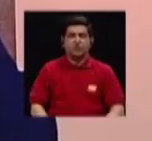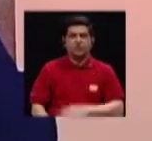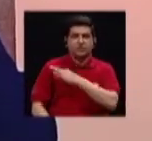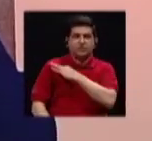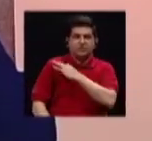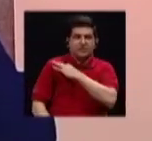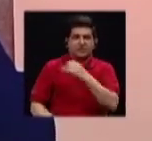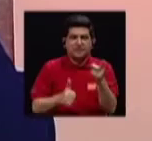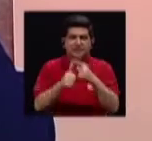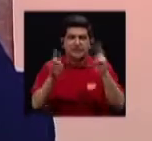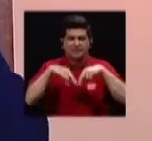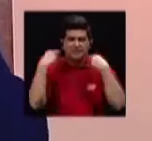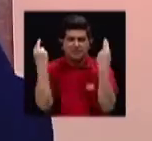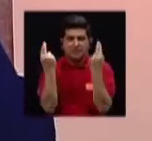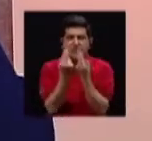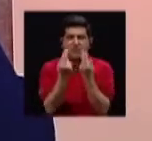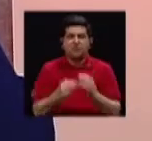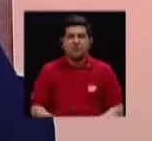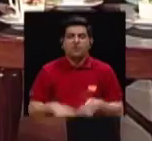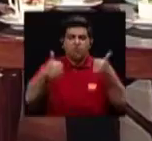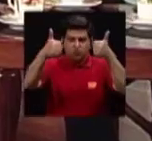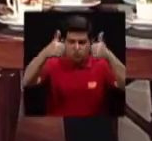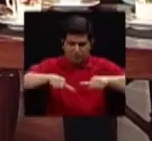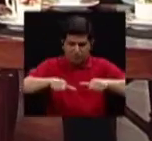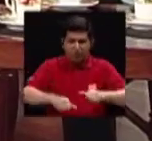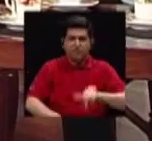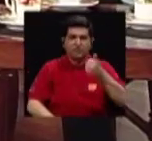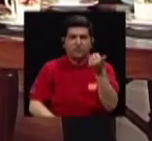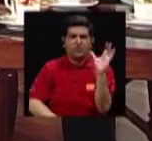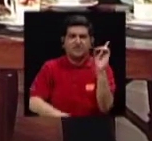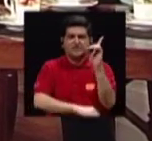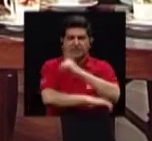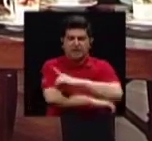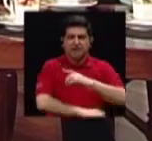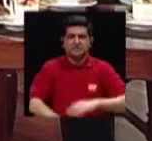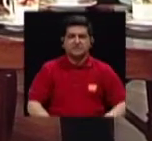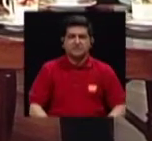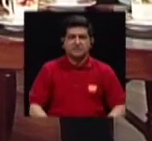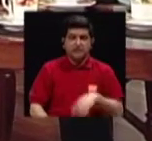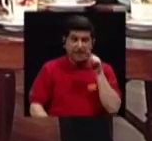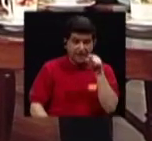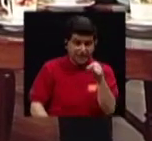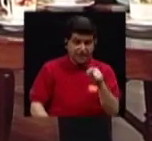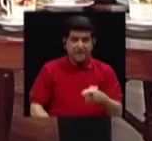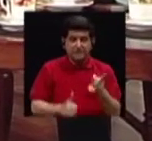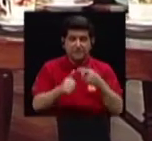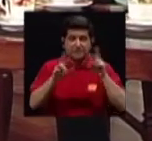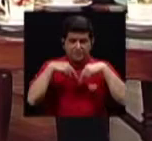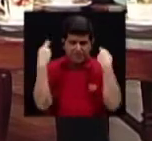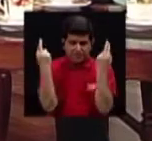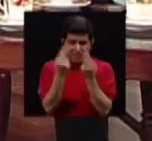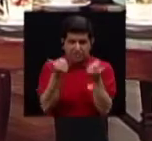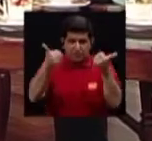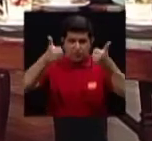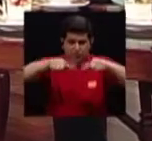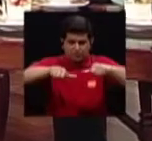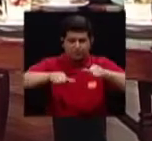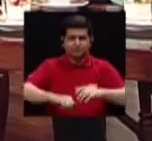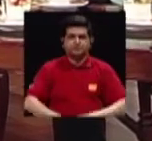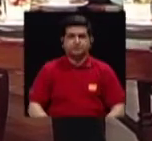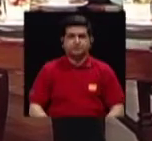primera audiencia de conciliación a los 15 días. En esa primera audiencia de conciliación,